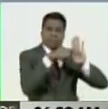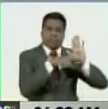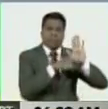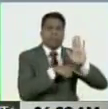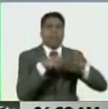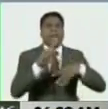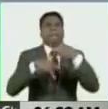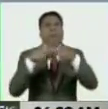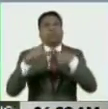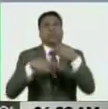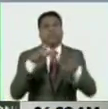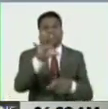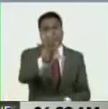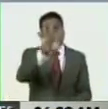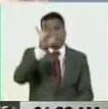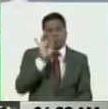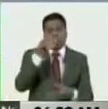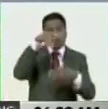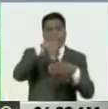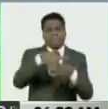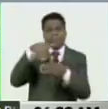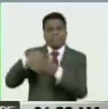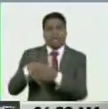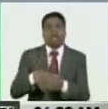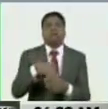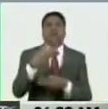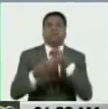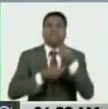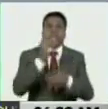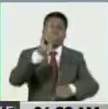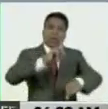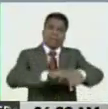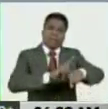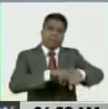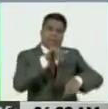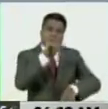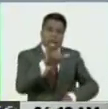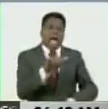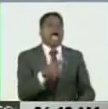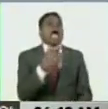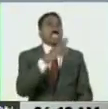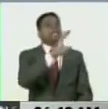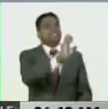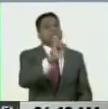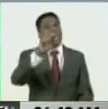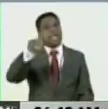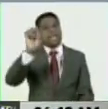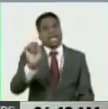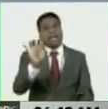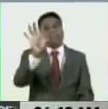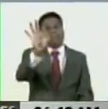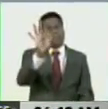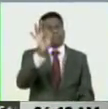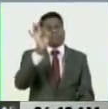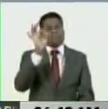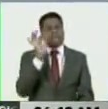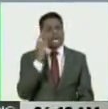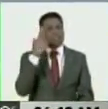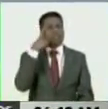para ir al proceso electoral, no se hizo en el momento y por lo tanto el Consejo Consejo Nacional Electoral, tomando